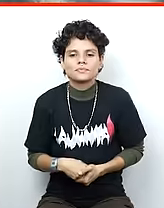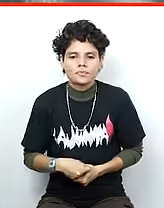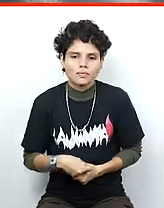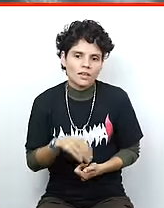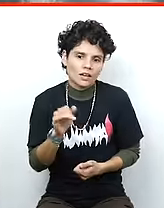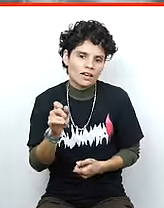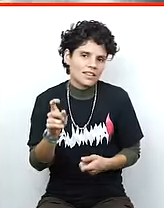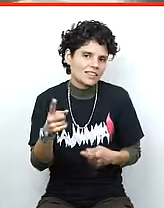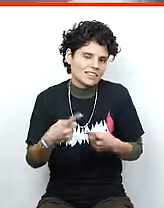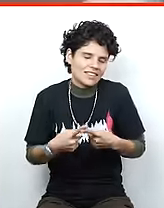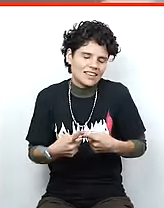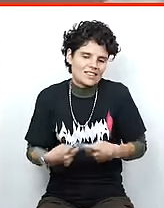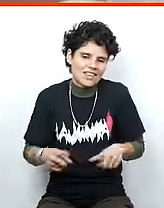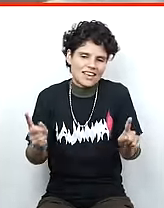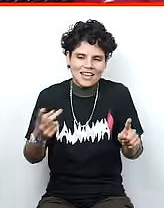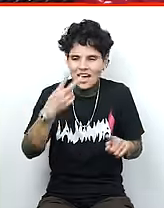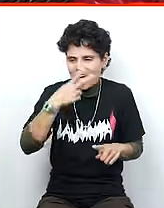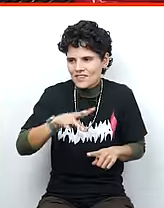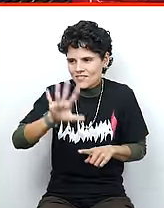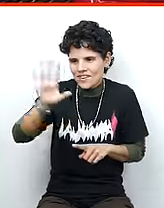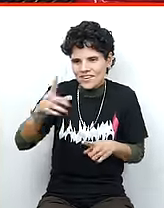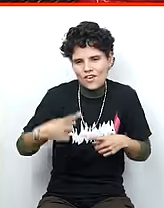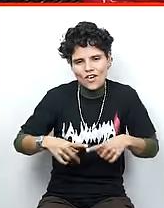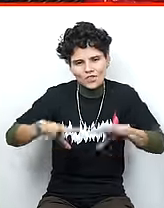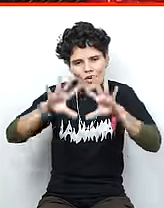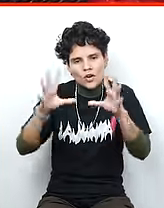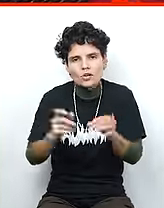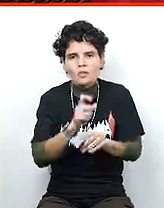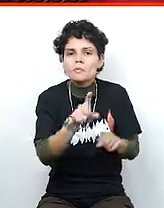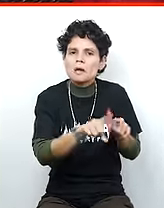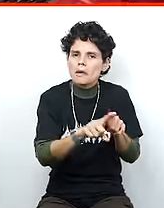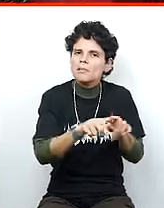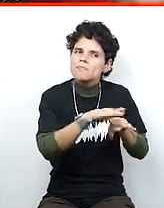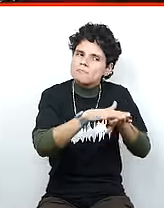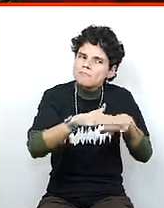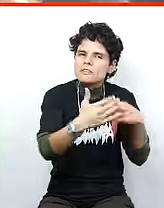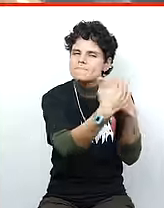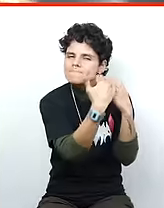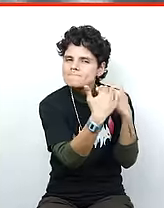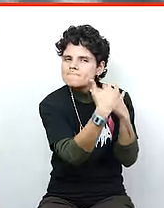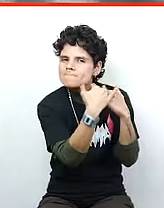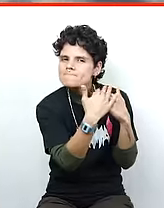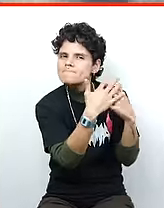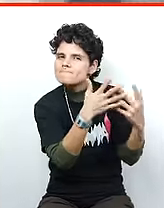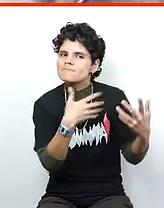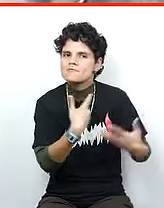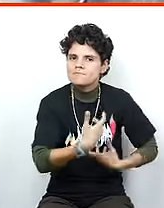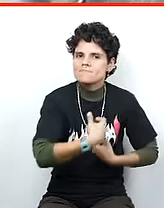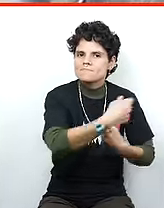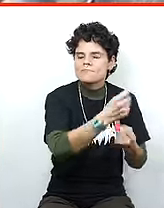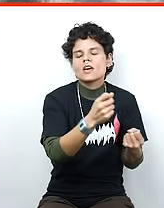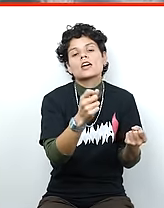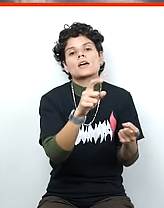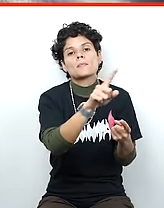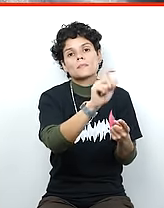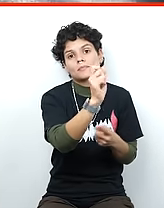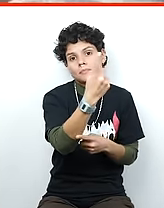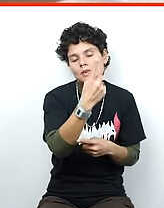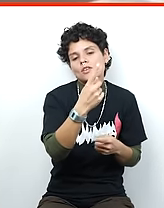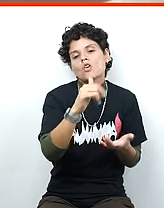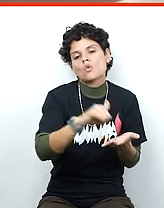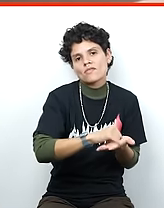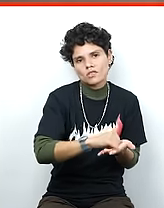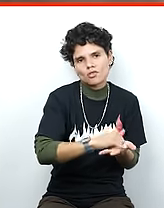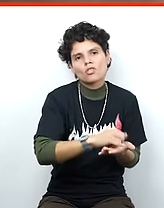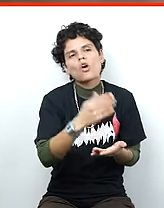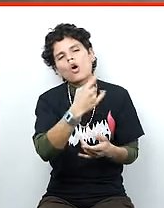yo, sí, yo. Para eso, o sea, entonces, era Milán. Tío, mirarme para Milán. Pero tu hermano te convenció en Nueva York. De irme para Nueva York. Igual tenía compañeros en Los Ángeles. Después llegué para allá igual,